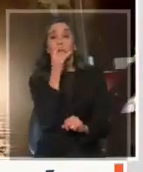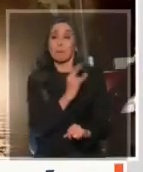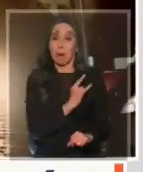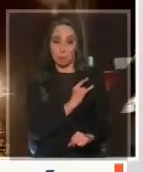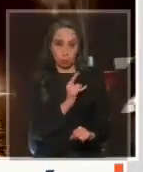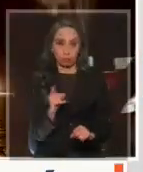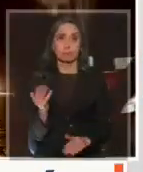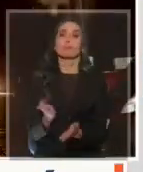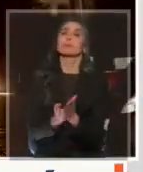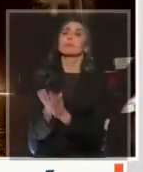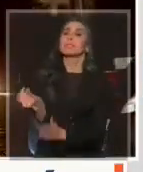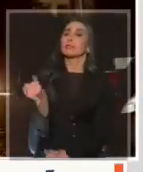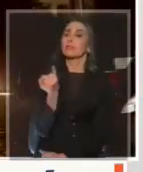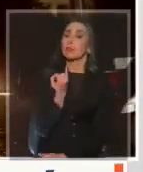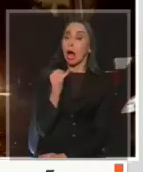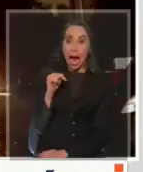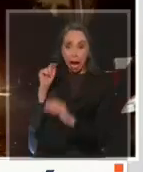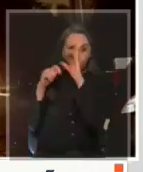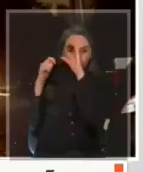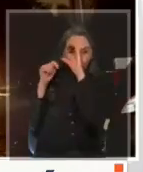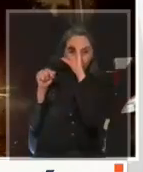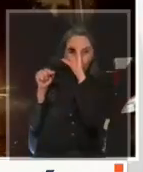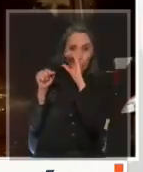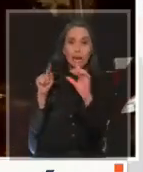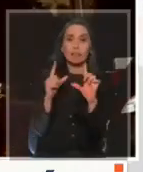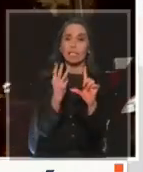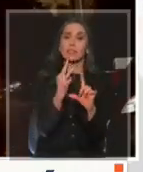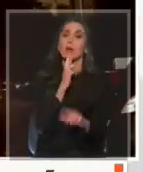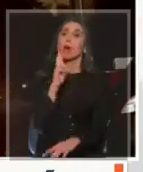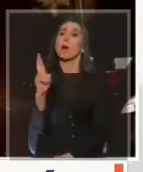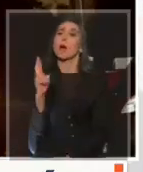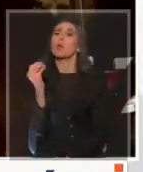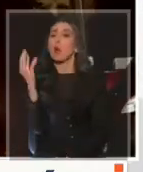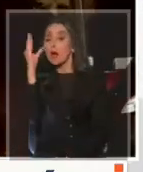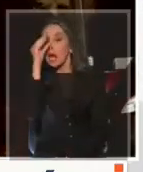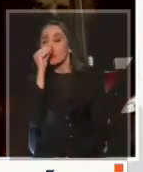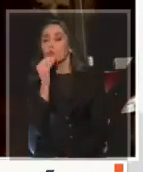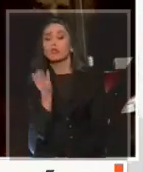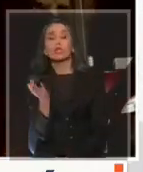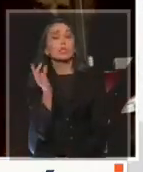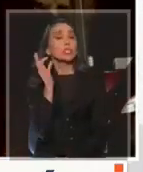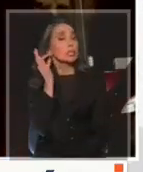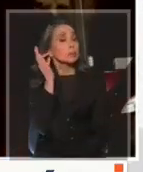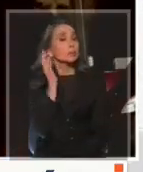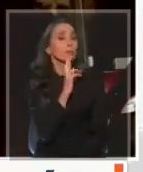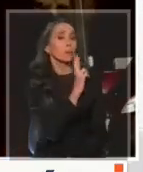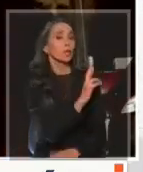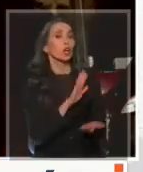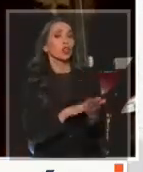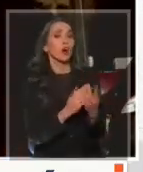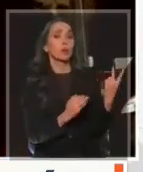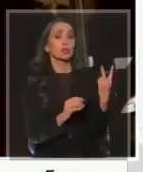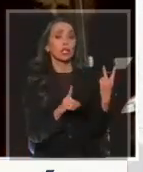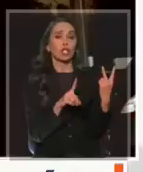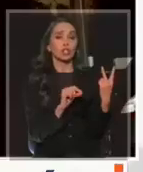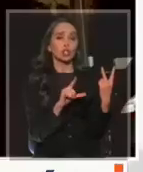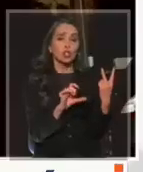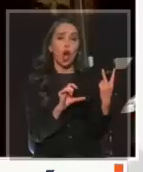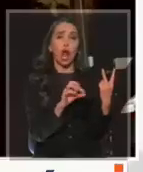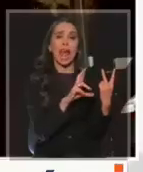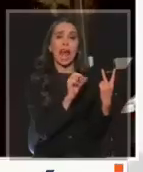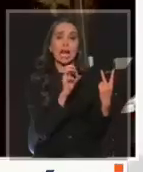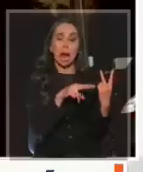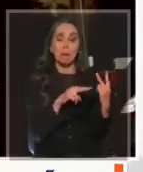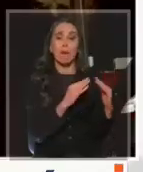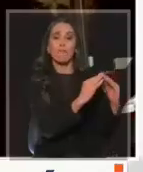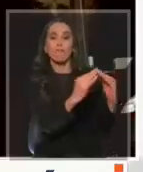vivo, comenzando Tele 13. Moisés. Buenas noches. ¿Qué tal, Sole, Ramón? Muy buenas noches. Desde la Villa